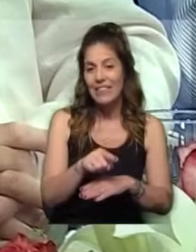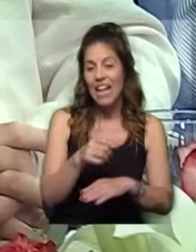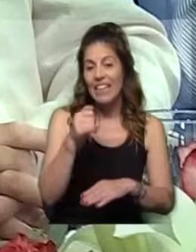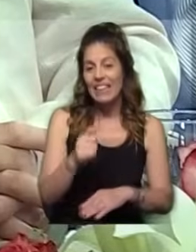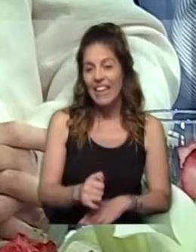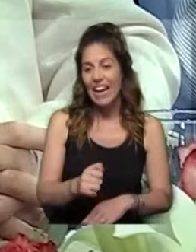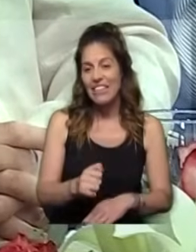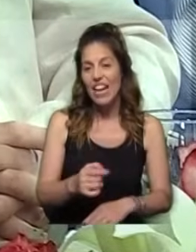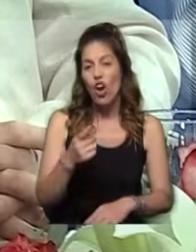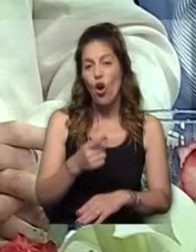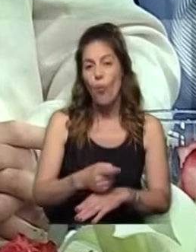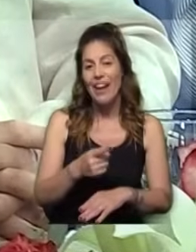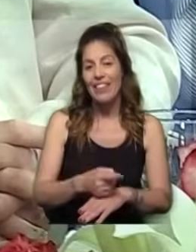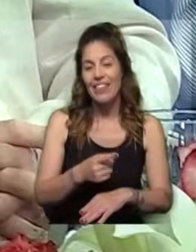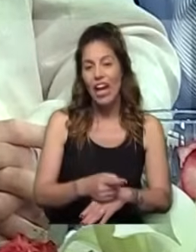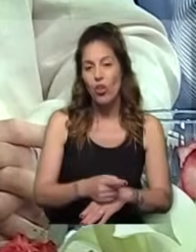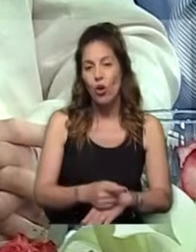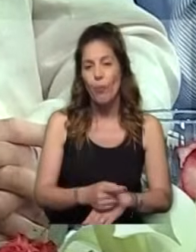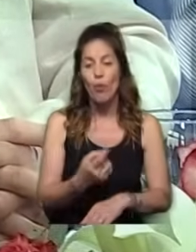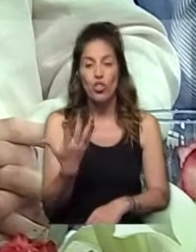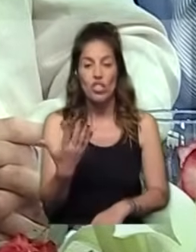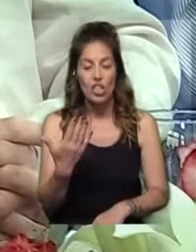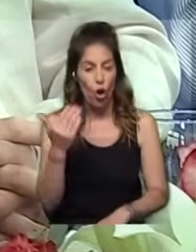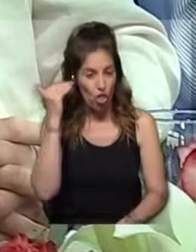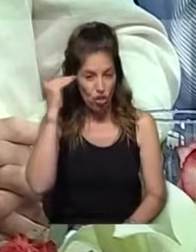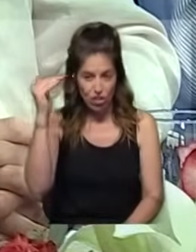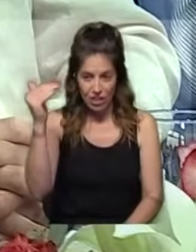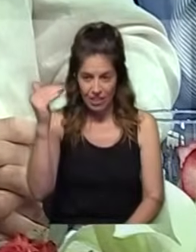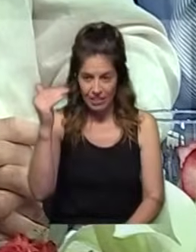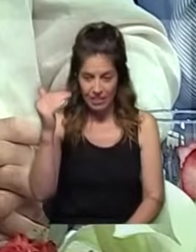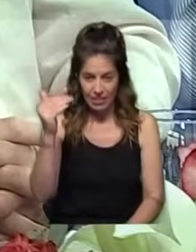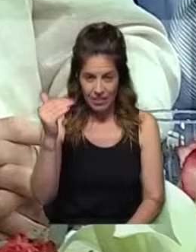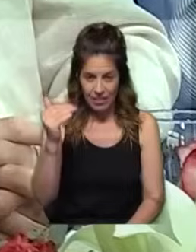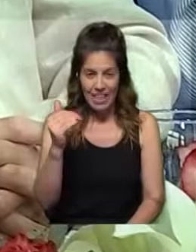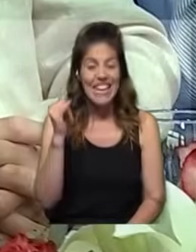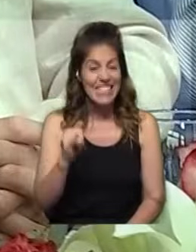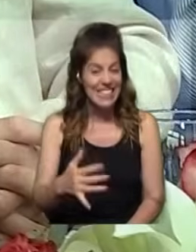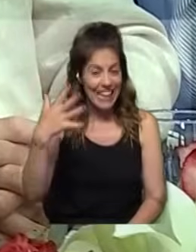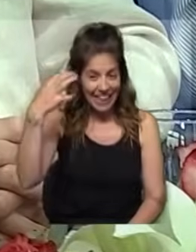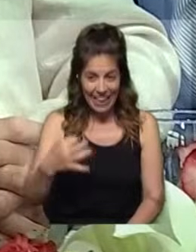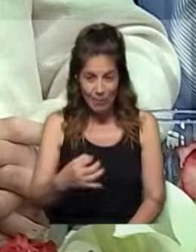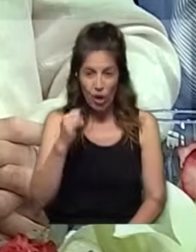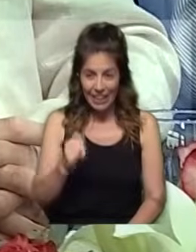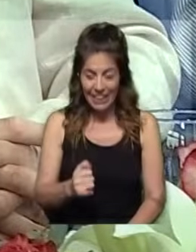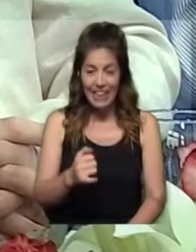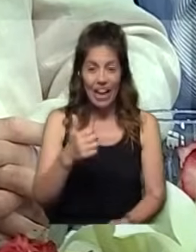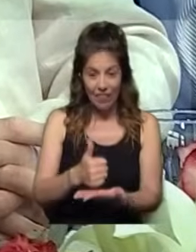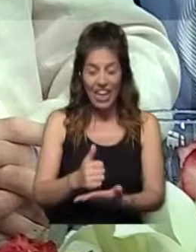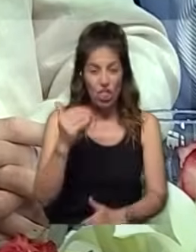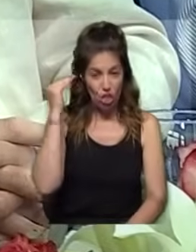que ser gobernado por cinco docentes si creemos que tiene que haber